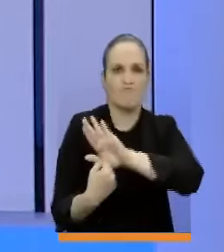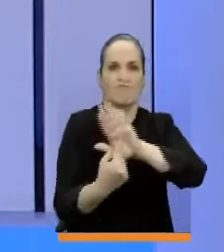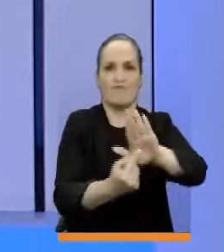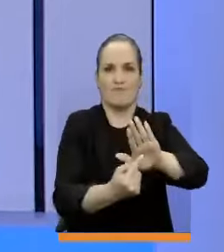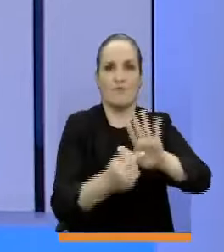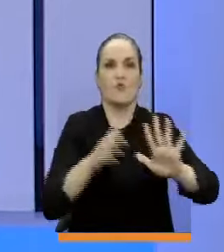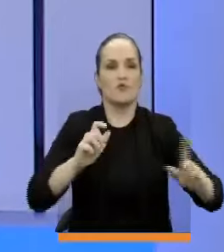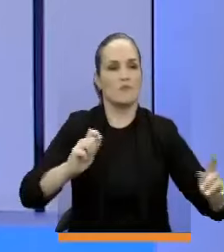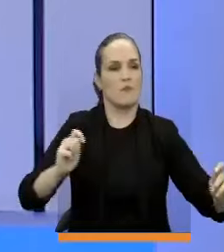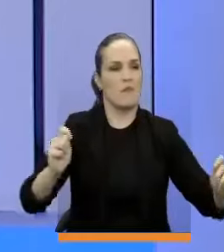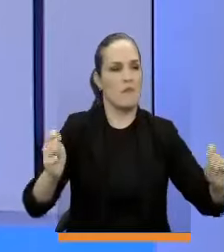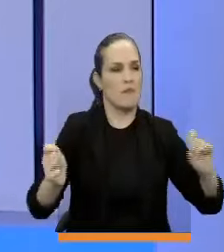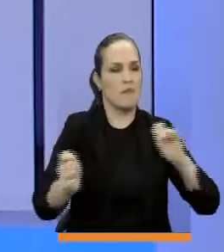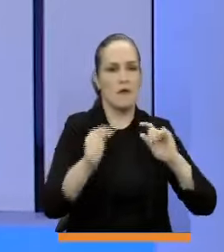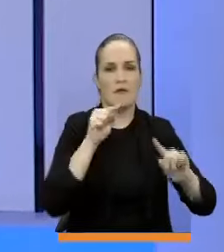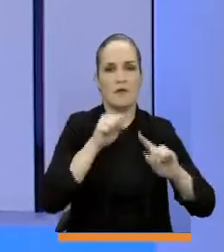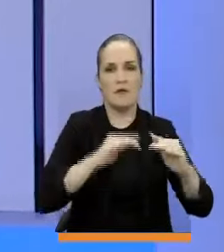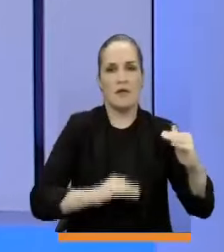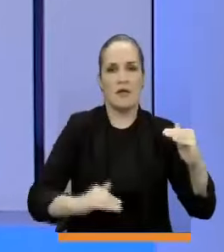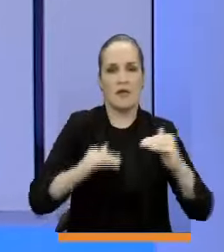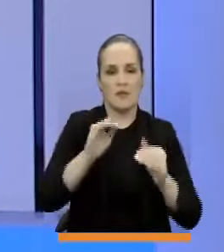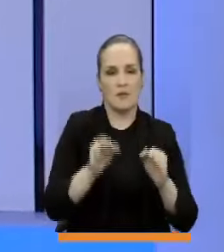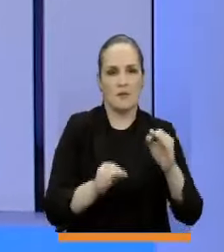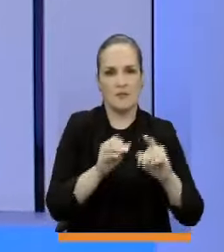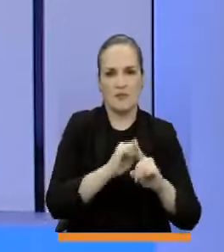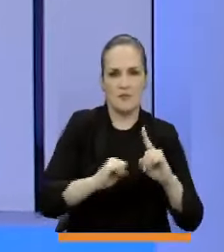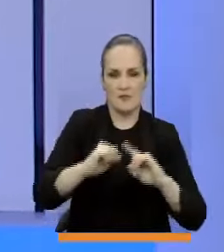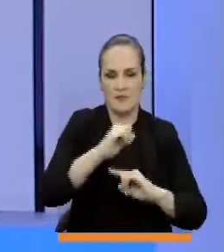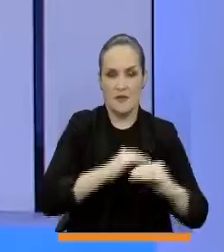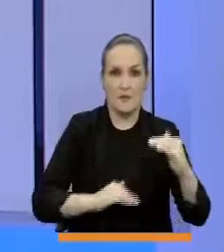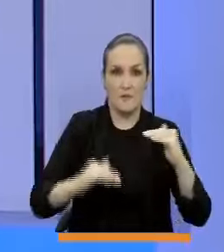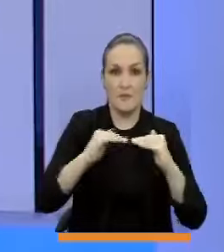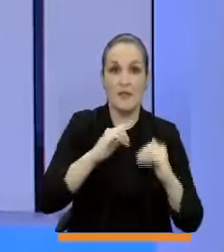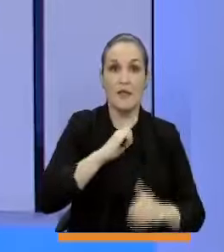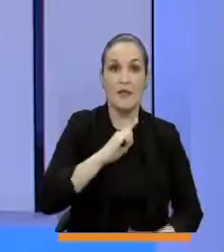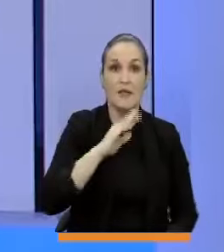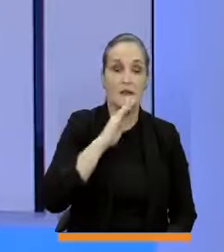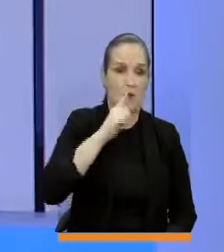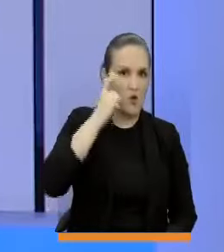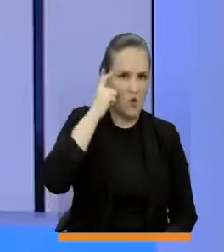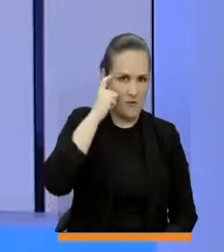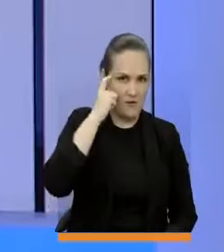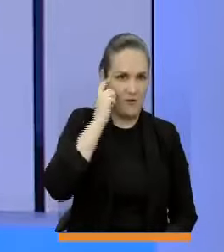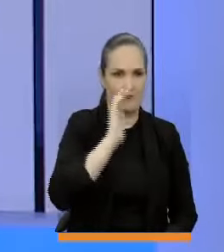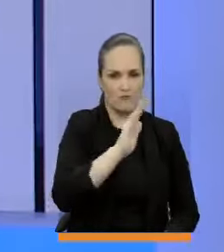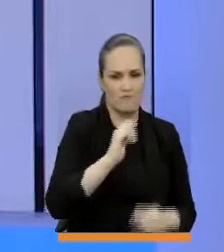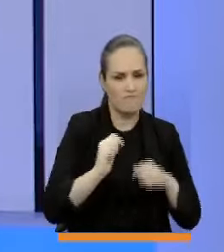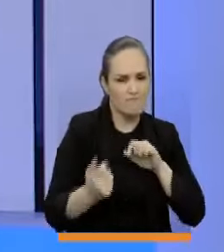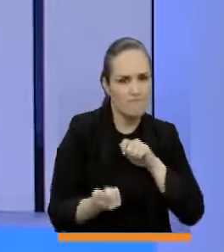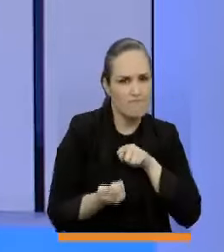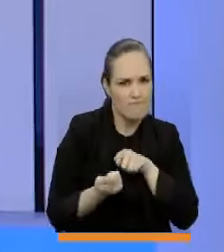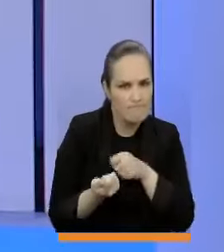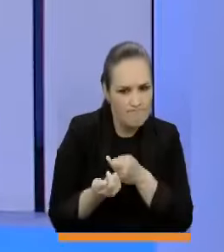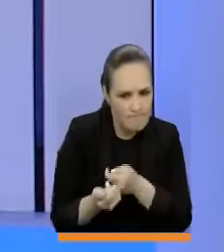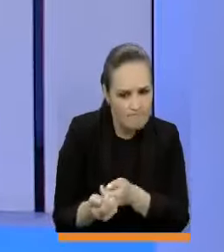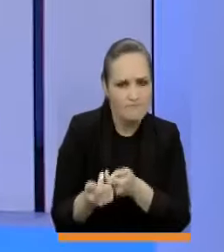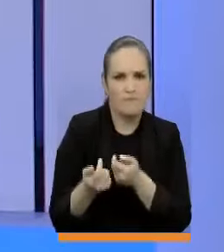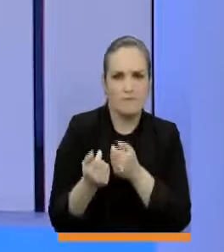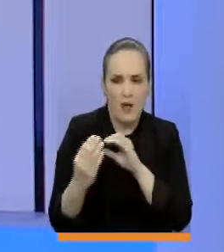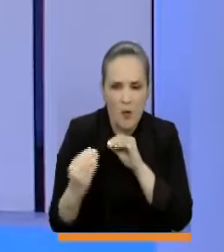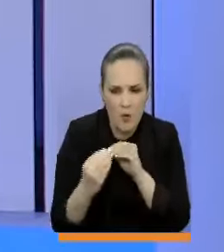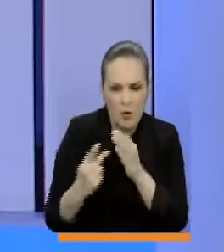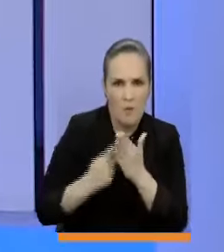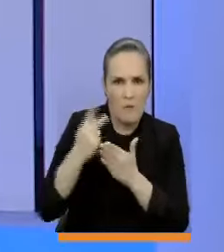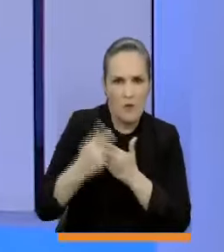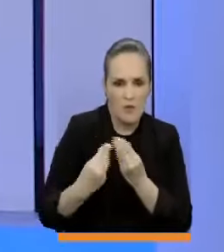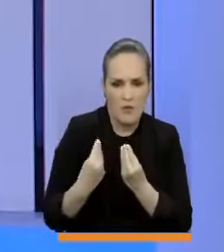las transformaciones por la equidad y la justicia social que lidera el gobierno del cambio. Pues con inversiones y proyectos concertados, así como con